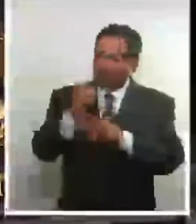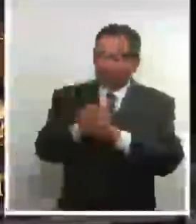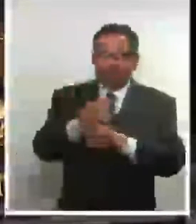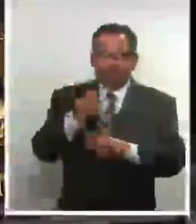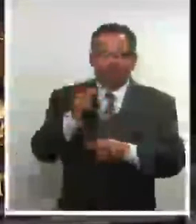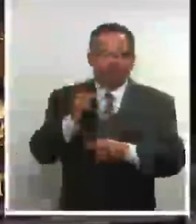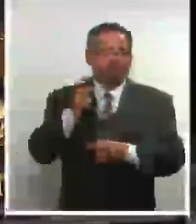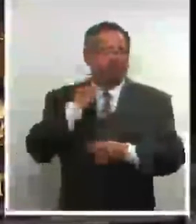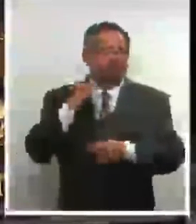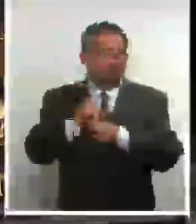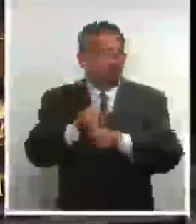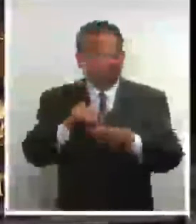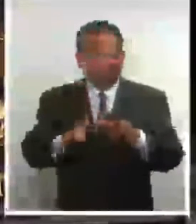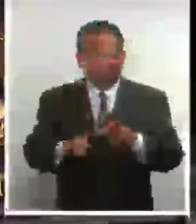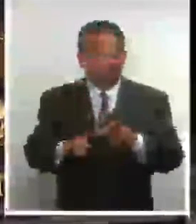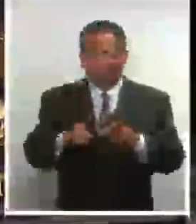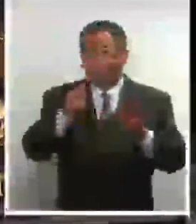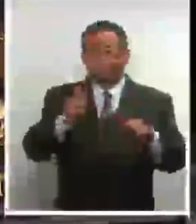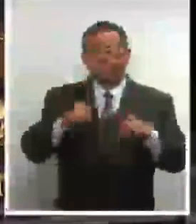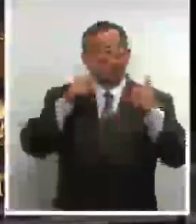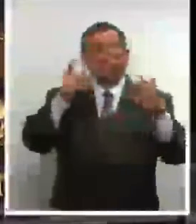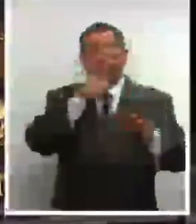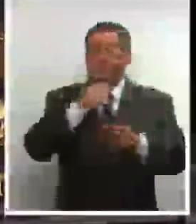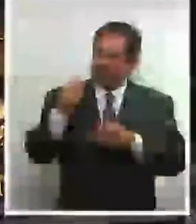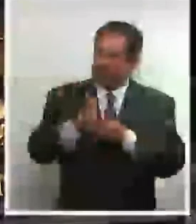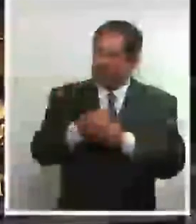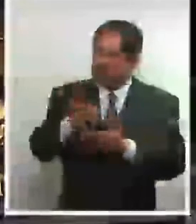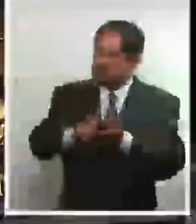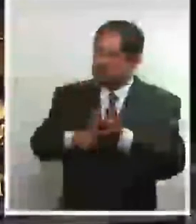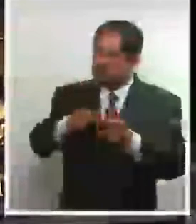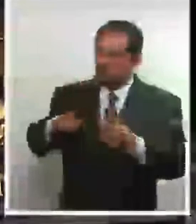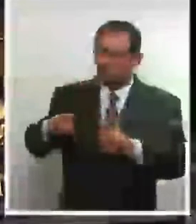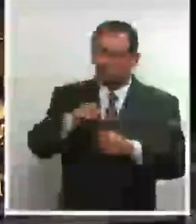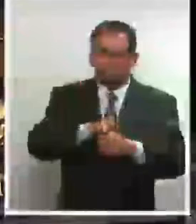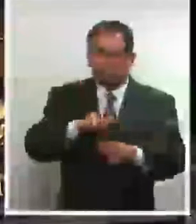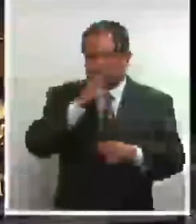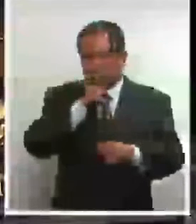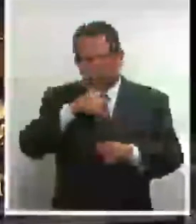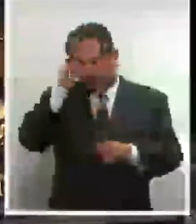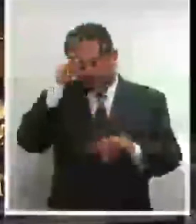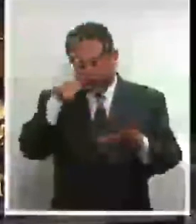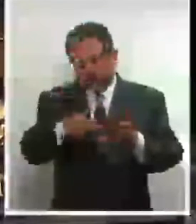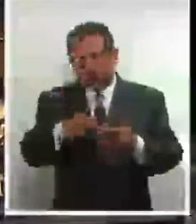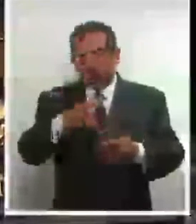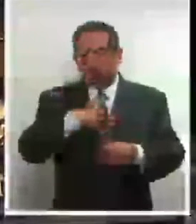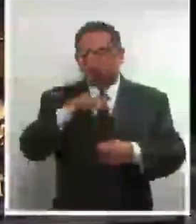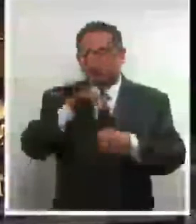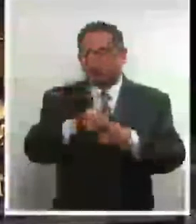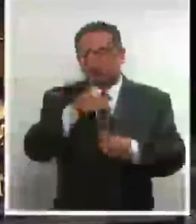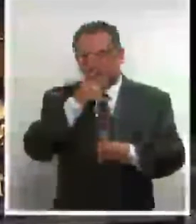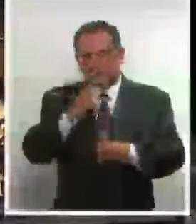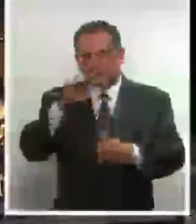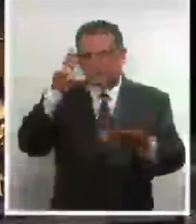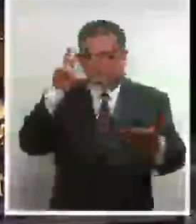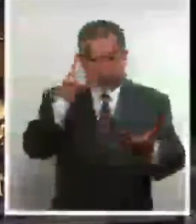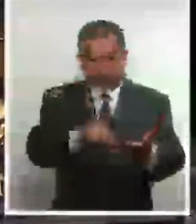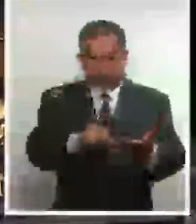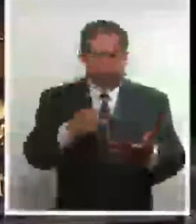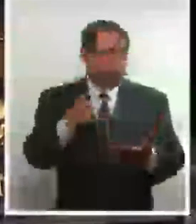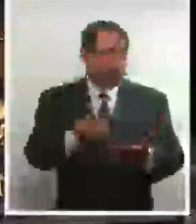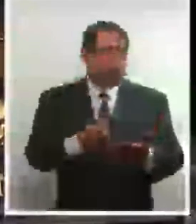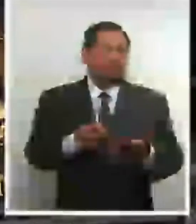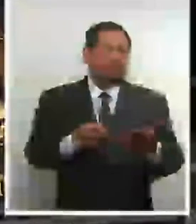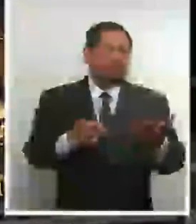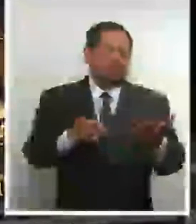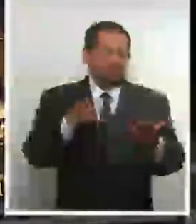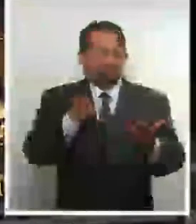Procuraduría, la Fiscalía no para la sociedad. Esto no puedo compartirlo y mi voto será en contra de